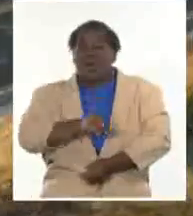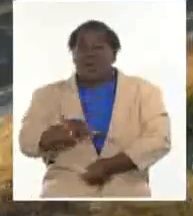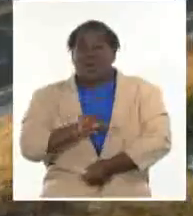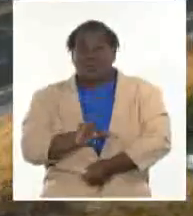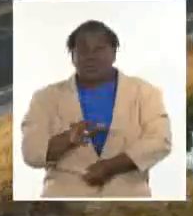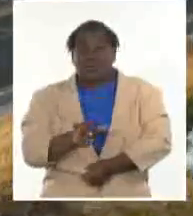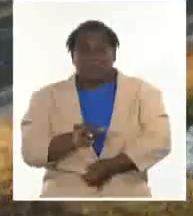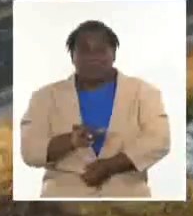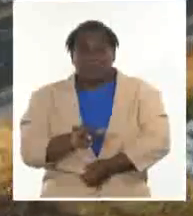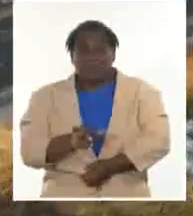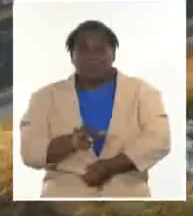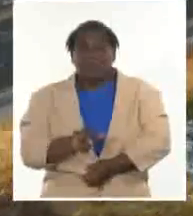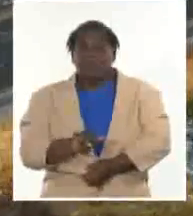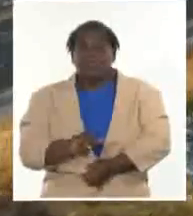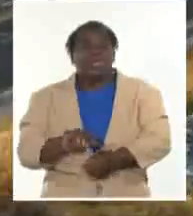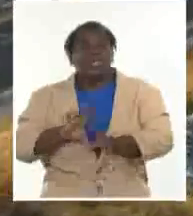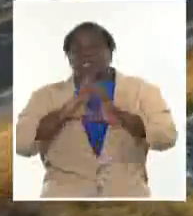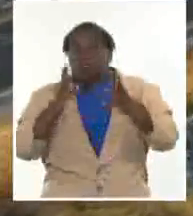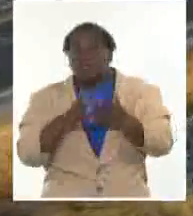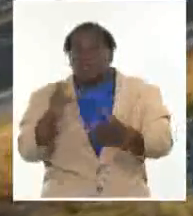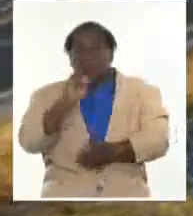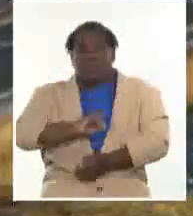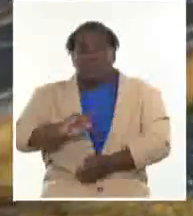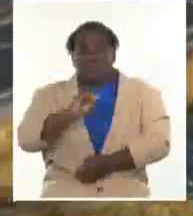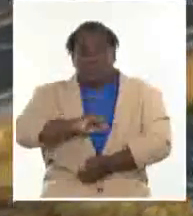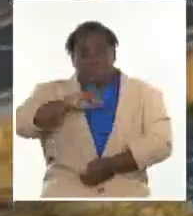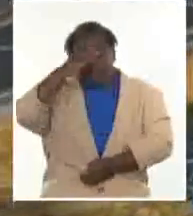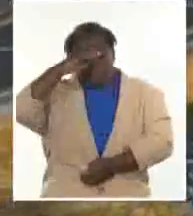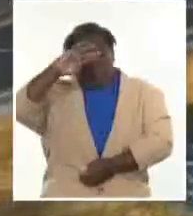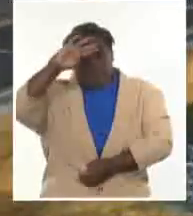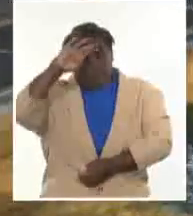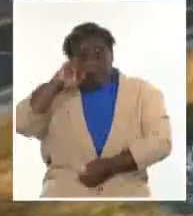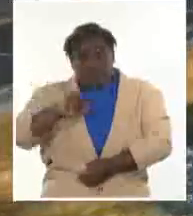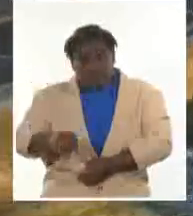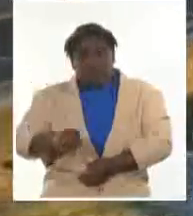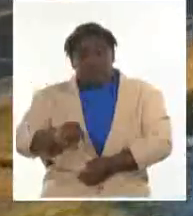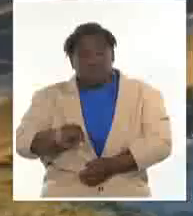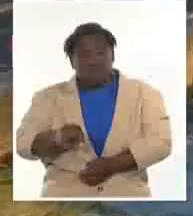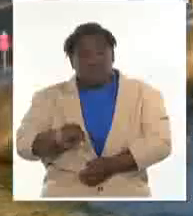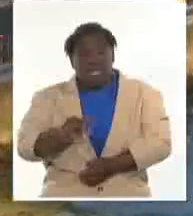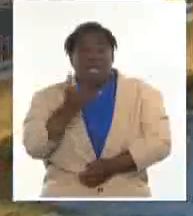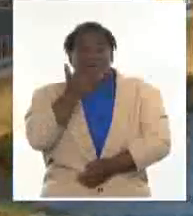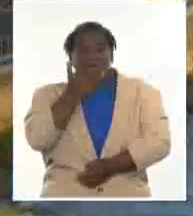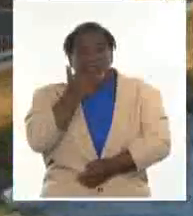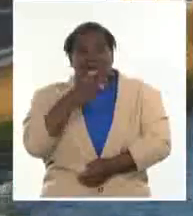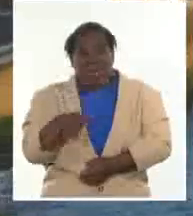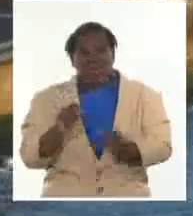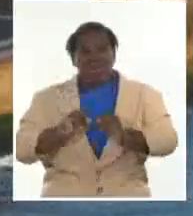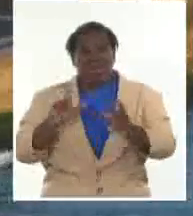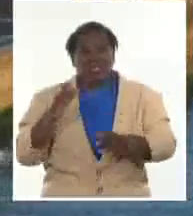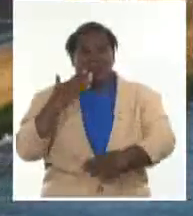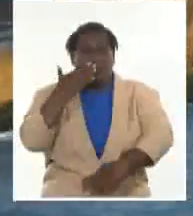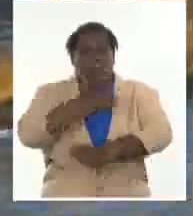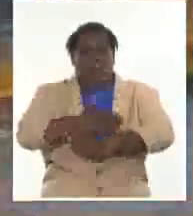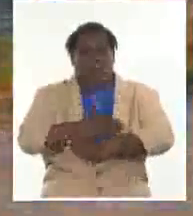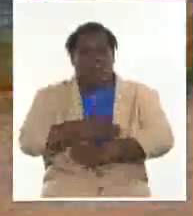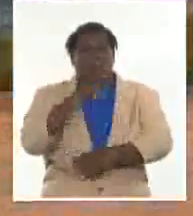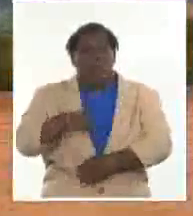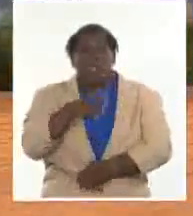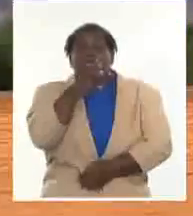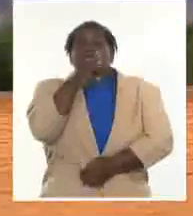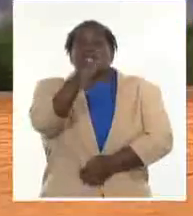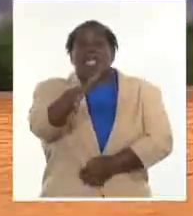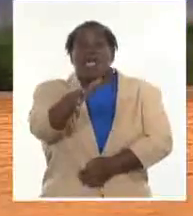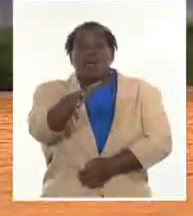solo sector del país libre de esos efectos. Por eso, gritemos